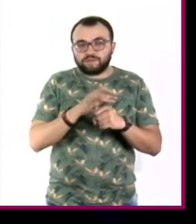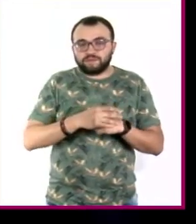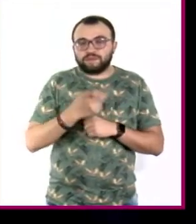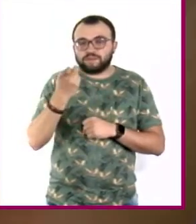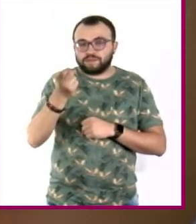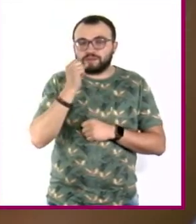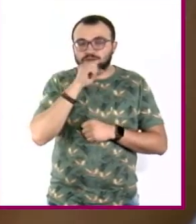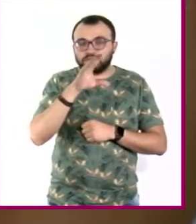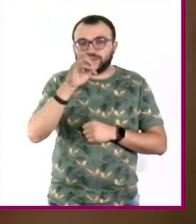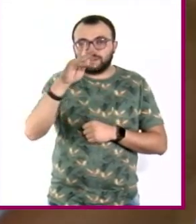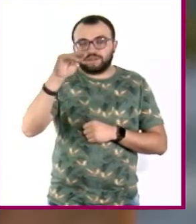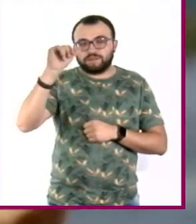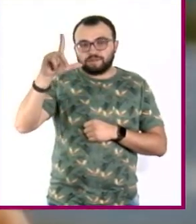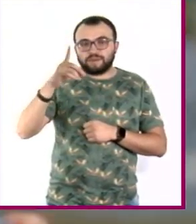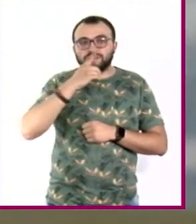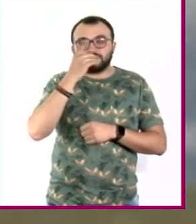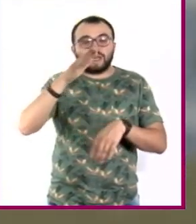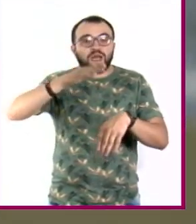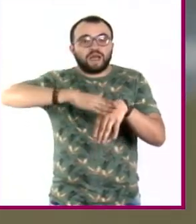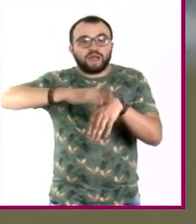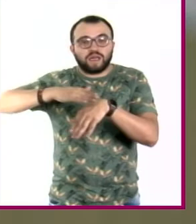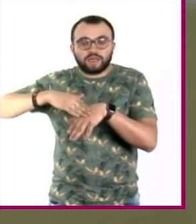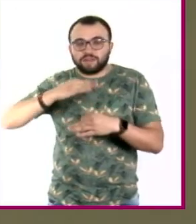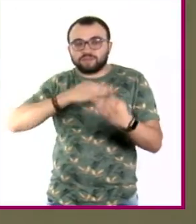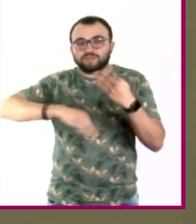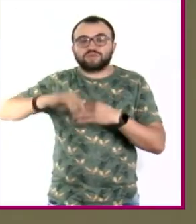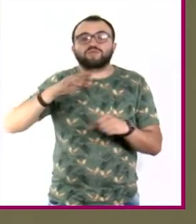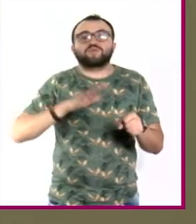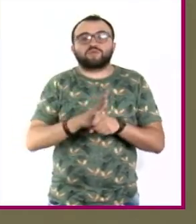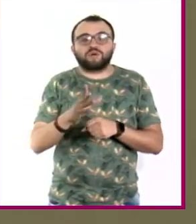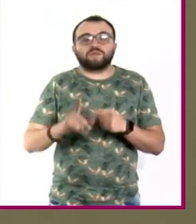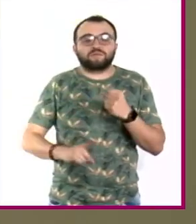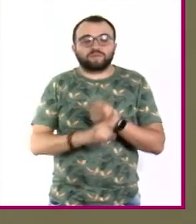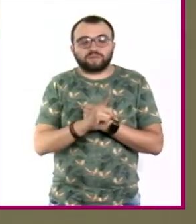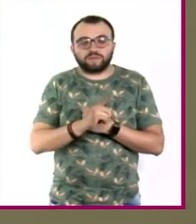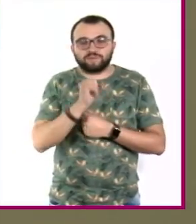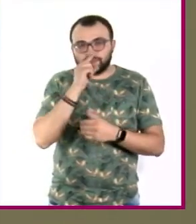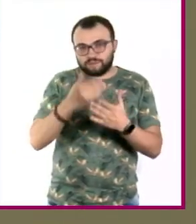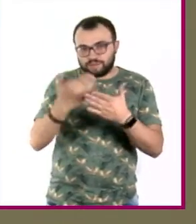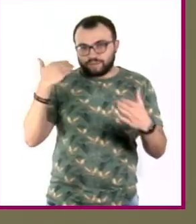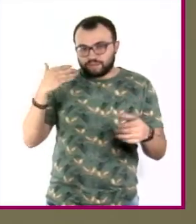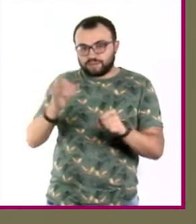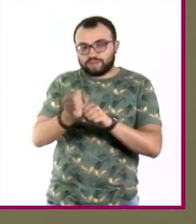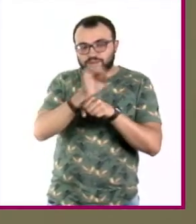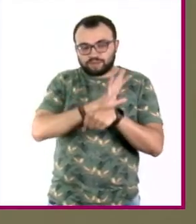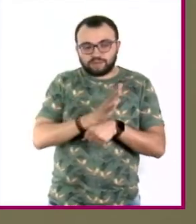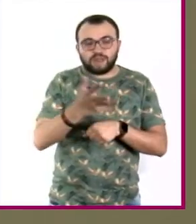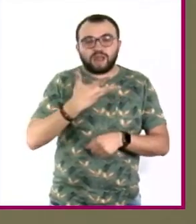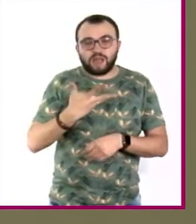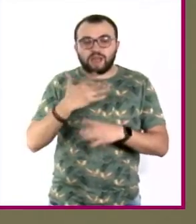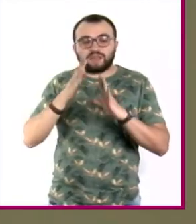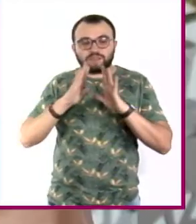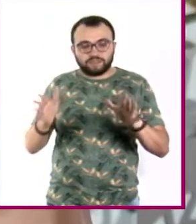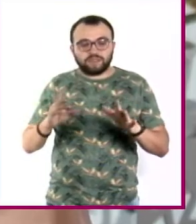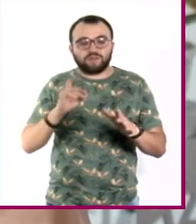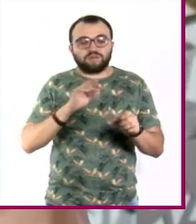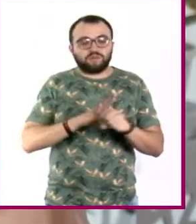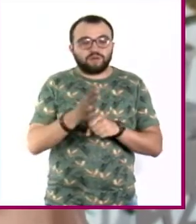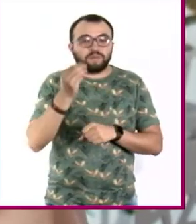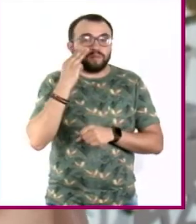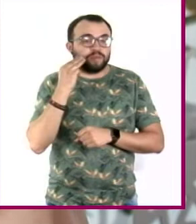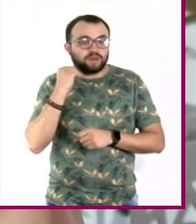Alicia Bárcena, alertó sobre las siguientes problemáticas. Previamente a la crisis del COVID-19, había ya un mercado laboral